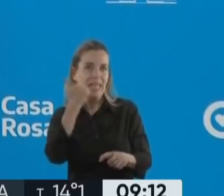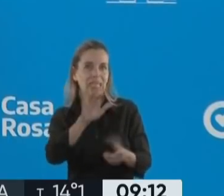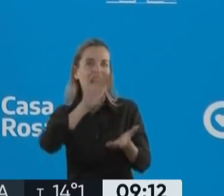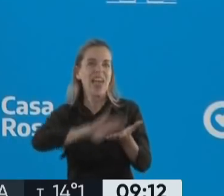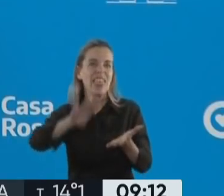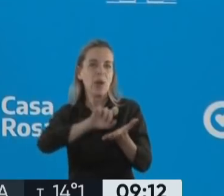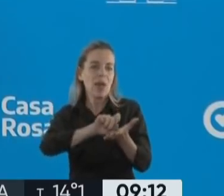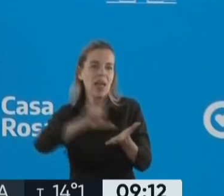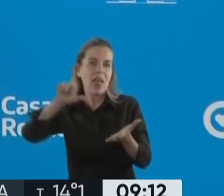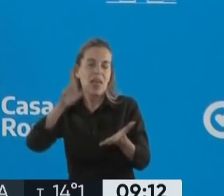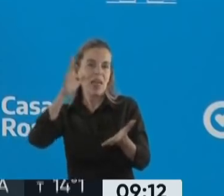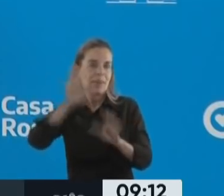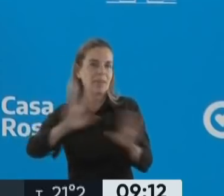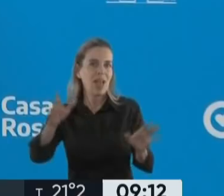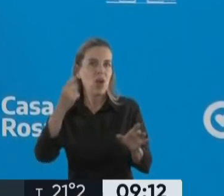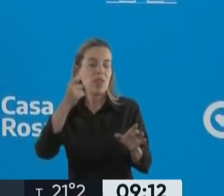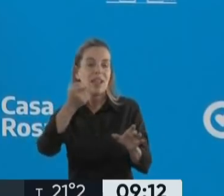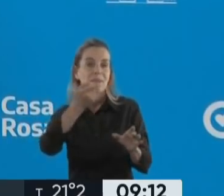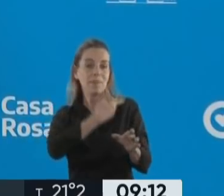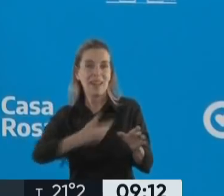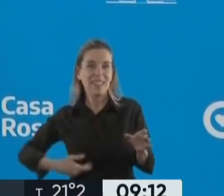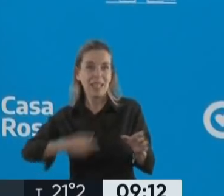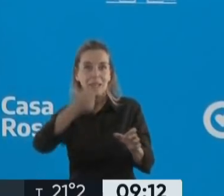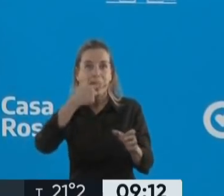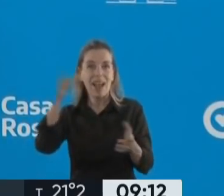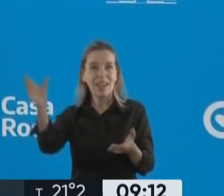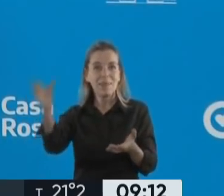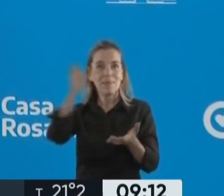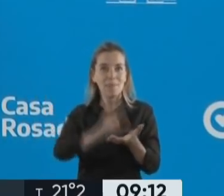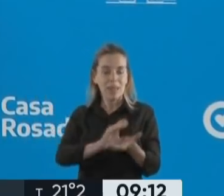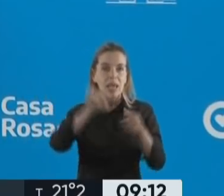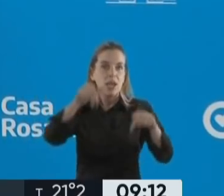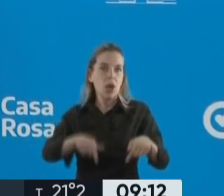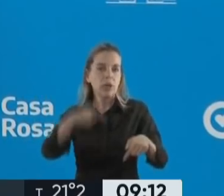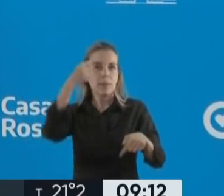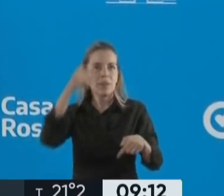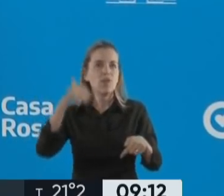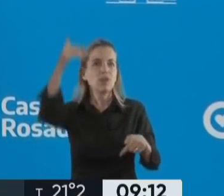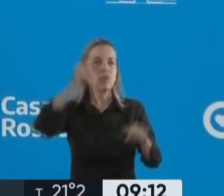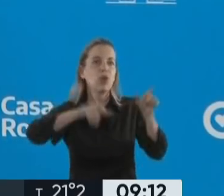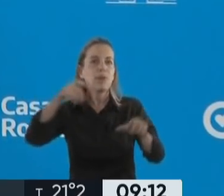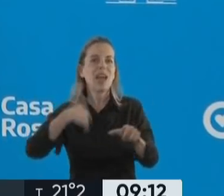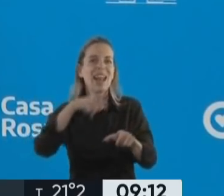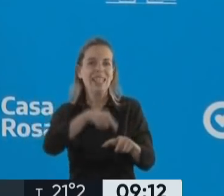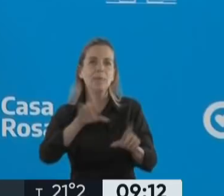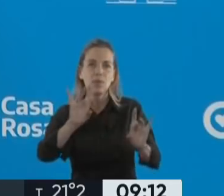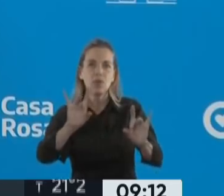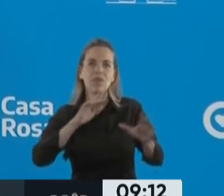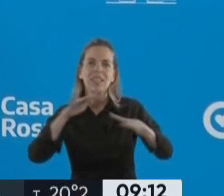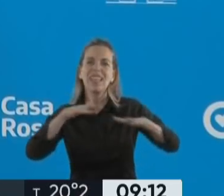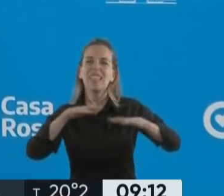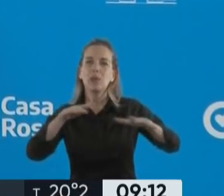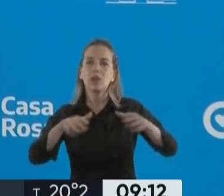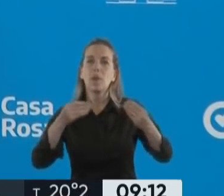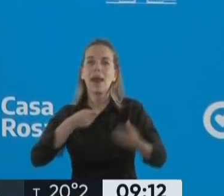deuda criminal durante el gobierno de Mauricio Macri, que compromete hoy el futuro de todos los argentinos y las corresponsabilidades que